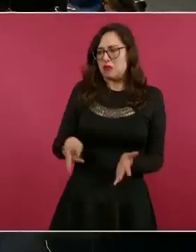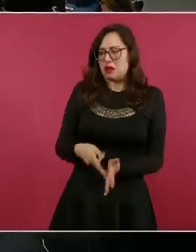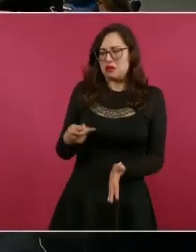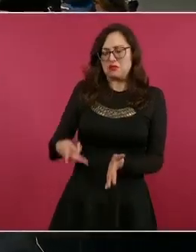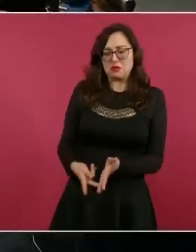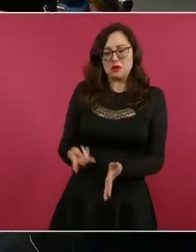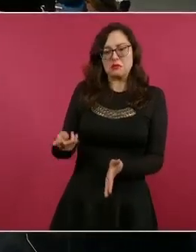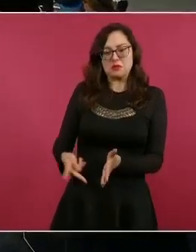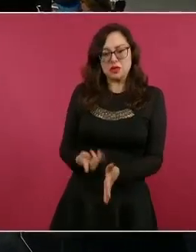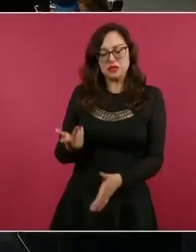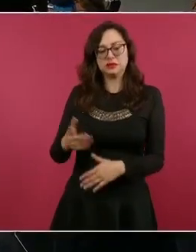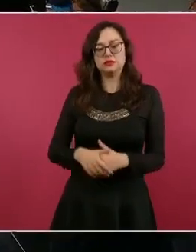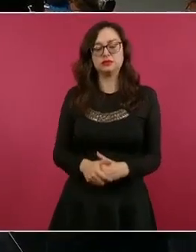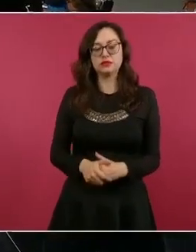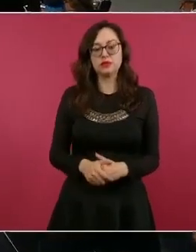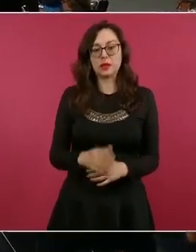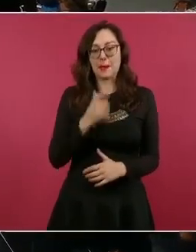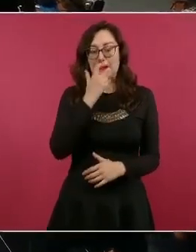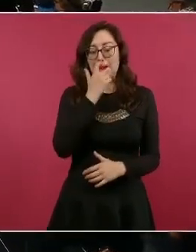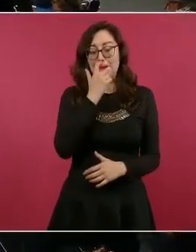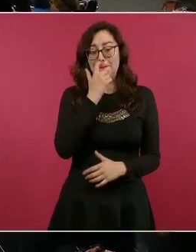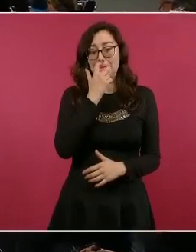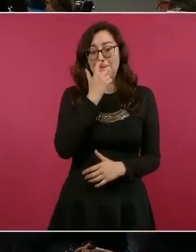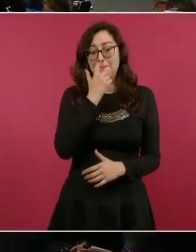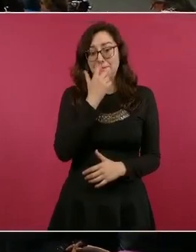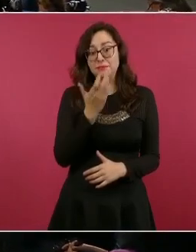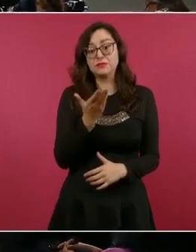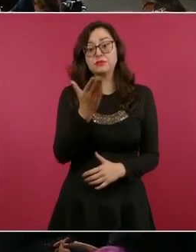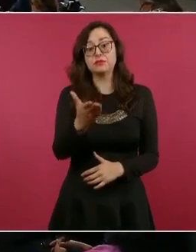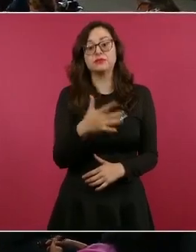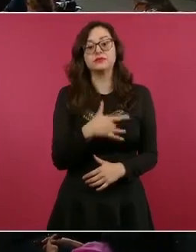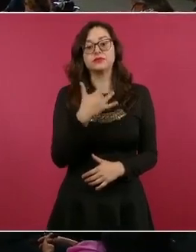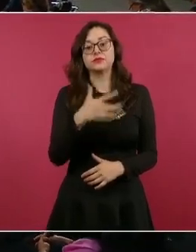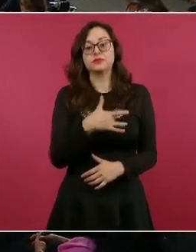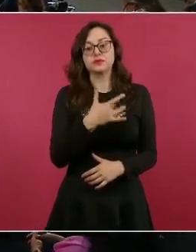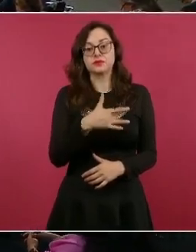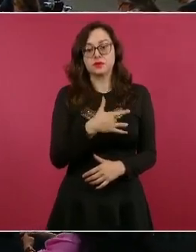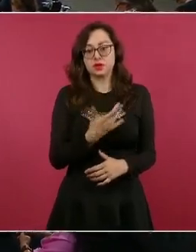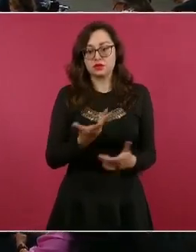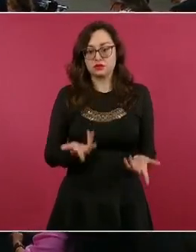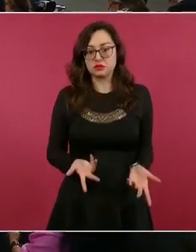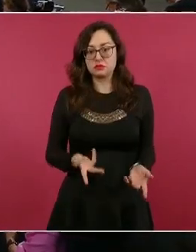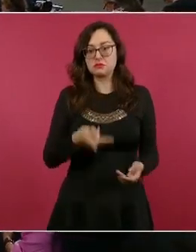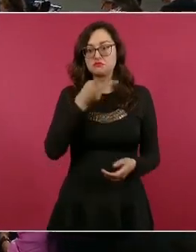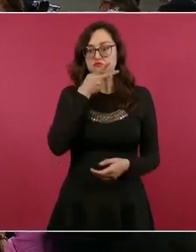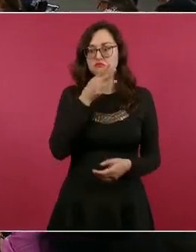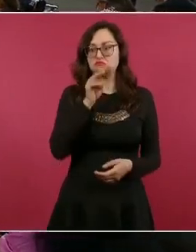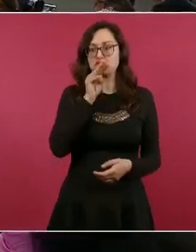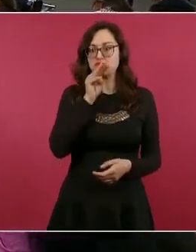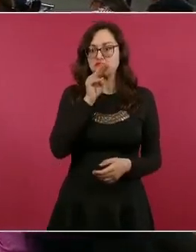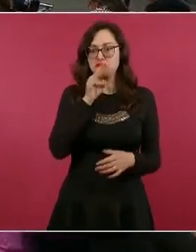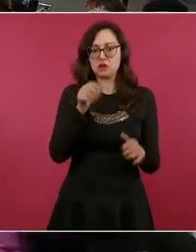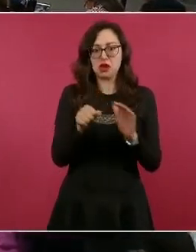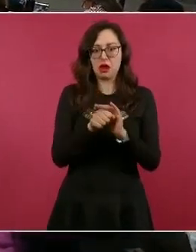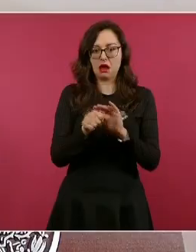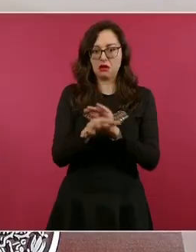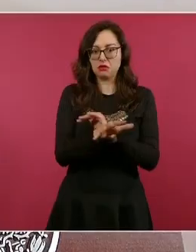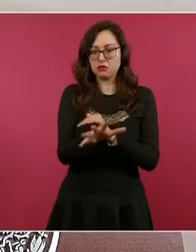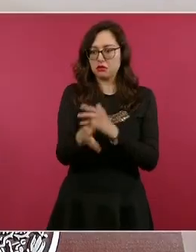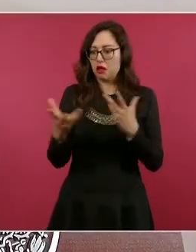Usted hace algún tiempo pues compartió que en efecto iba pues a reunirse con los padres directamente de